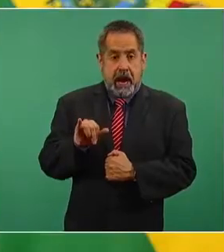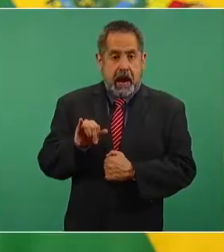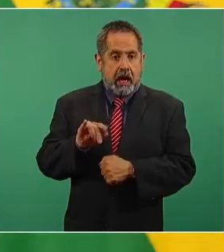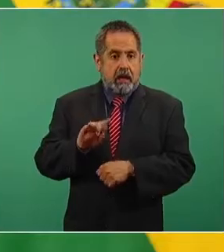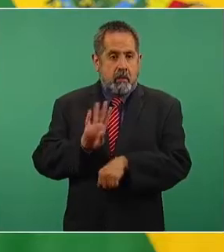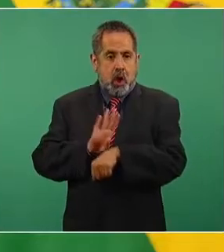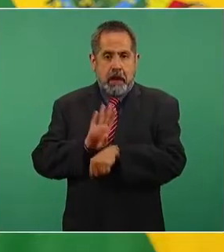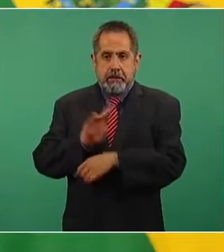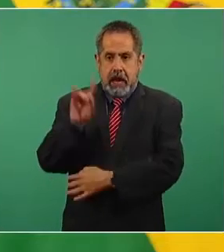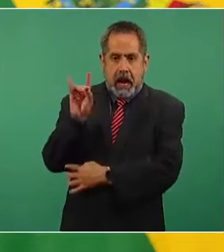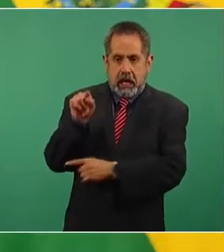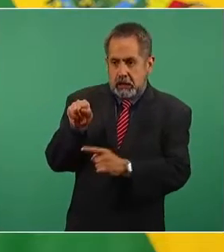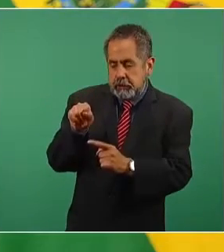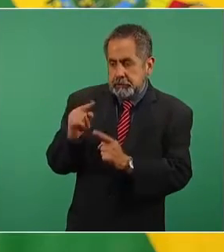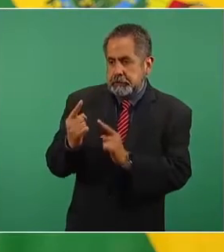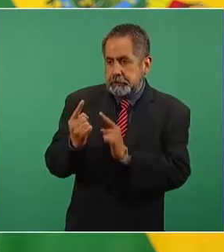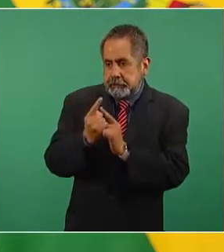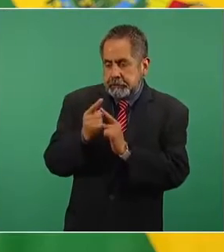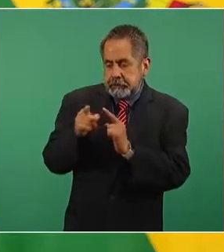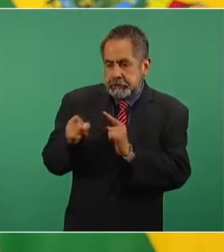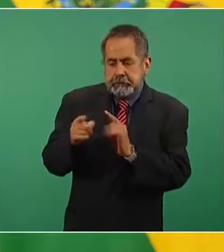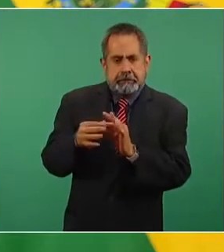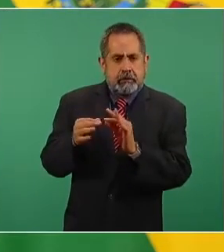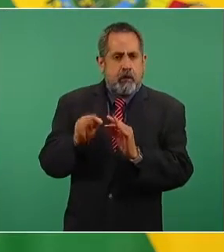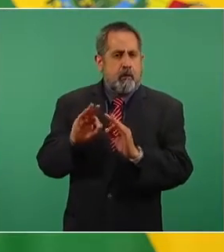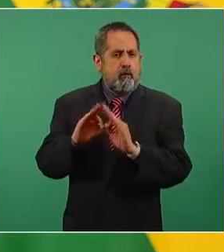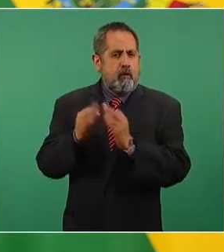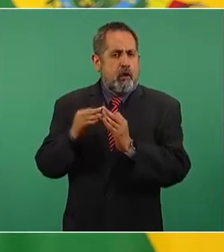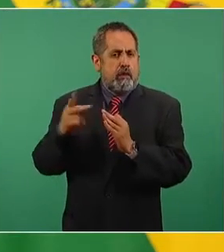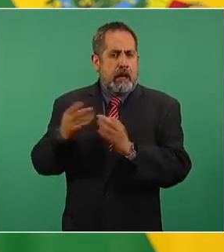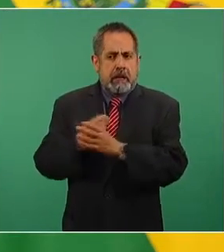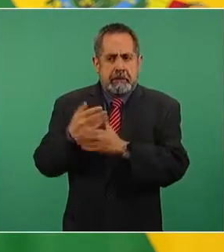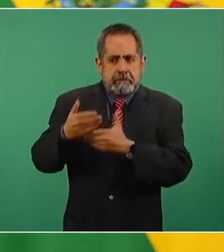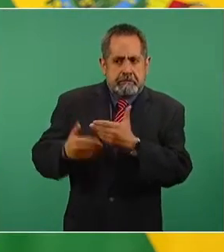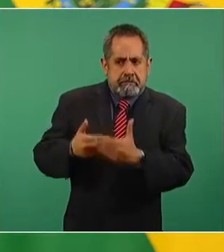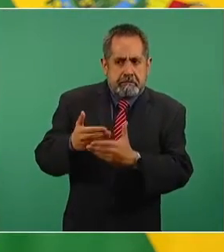explica cómo es posible